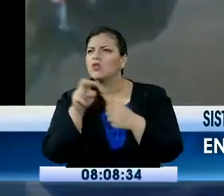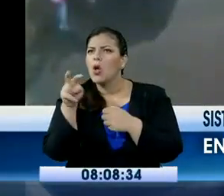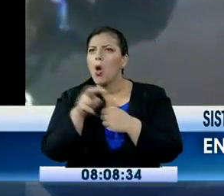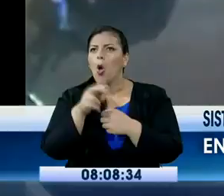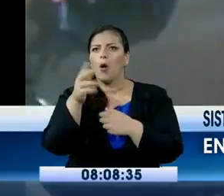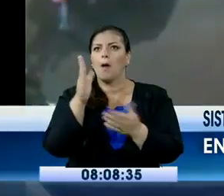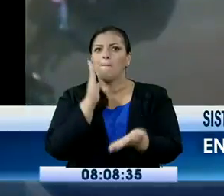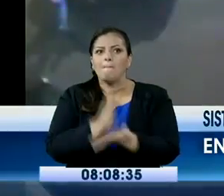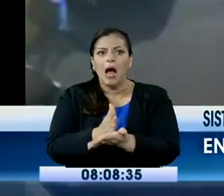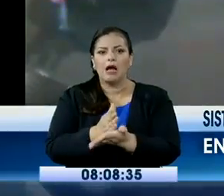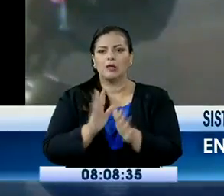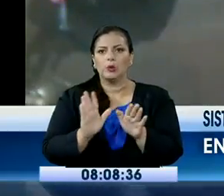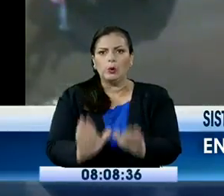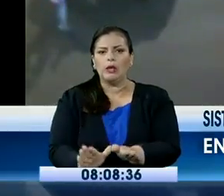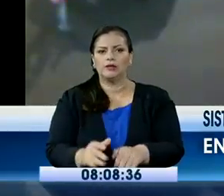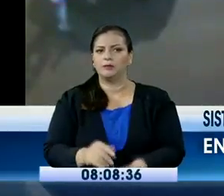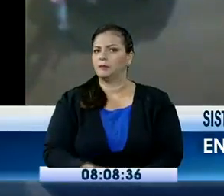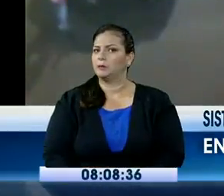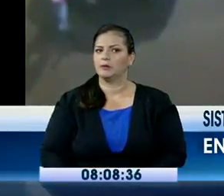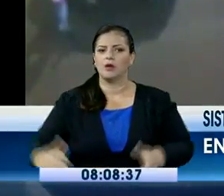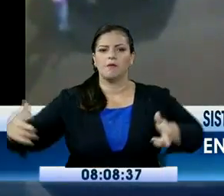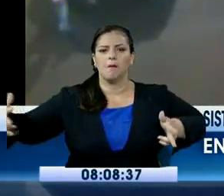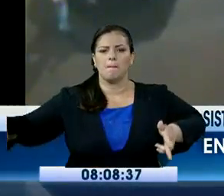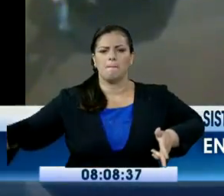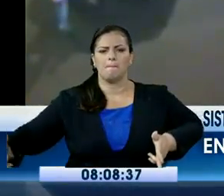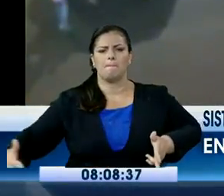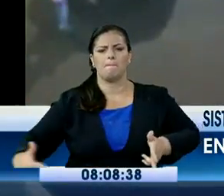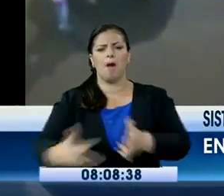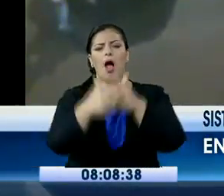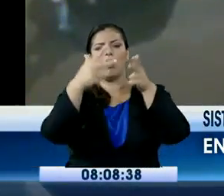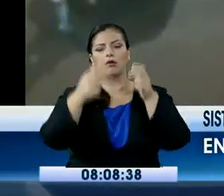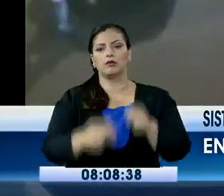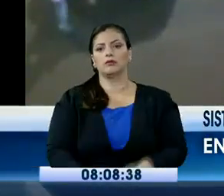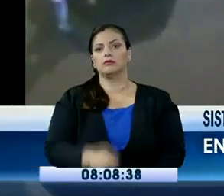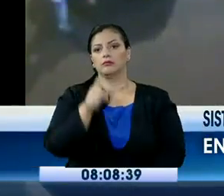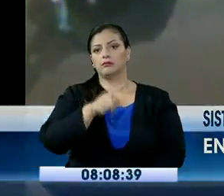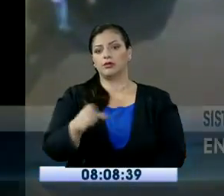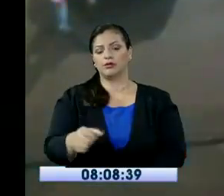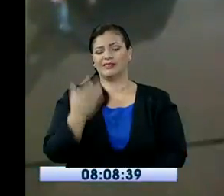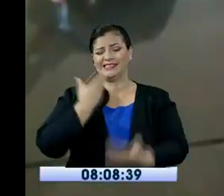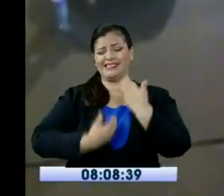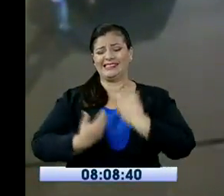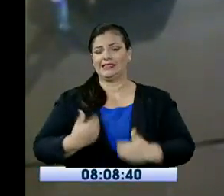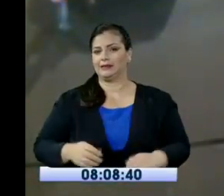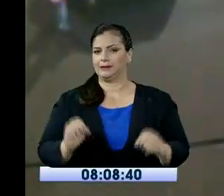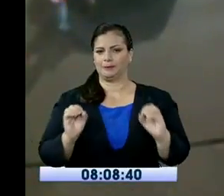por suerte, esta vez, no dejó heridos. Informó Marcela Maquilona.